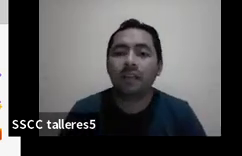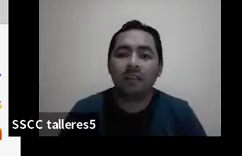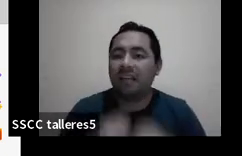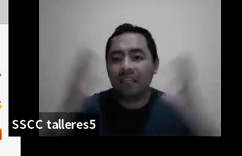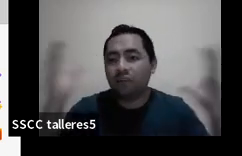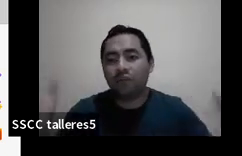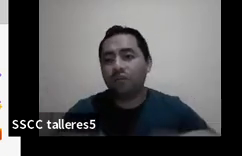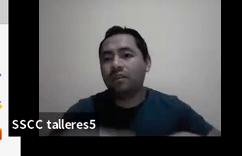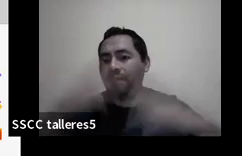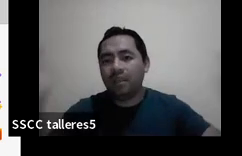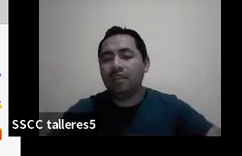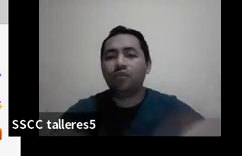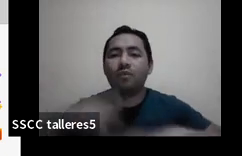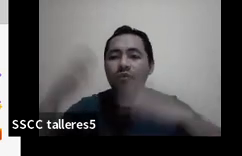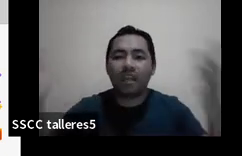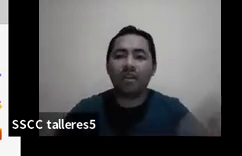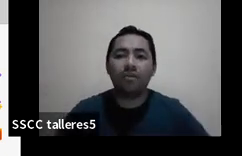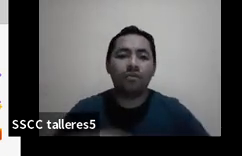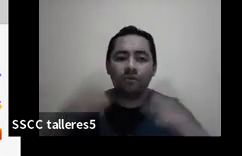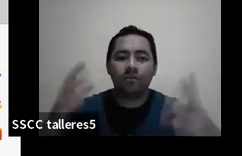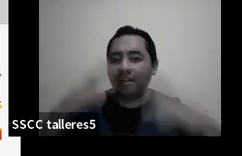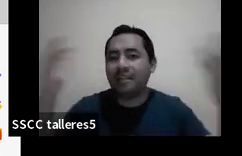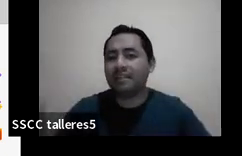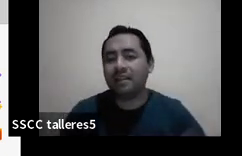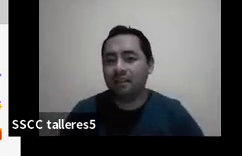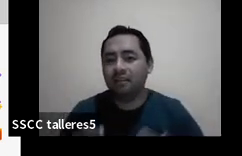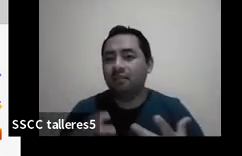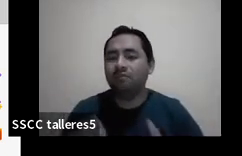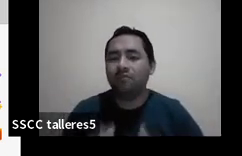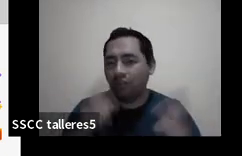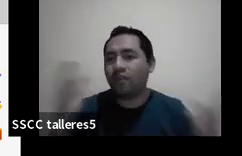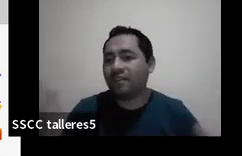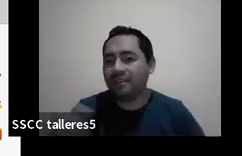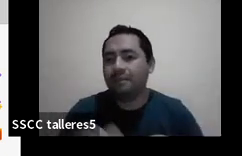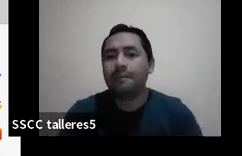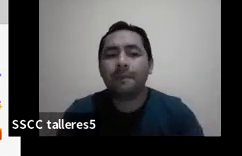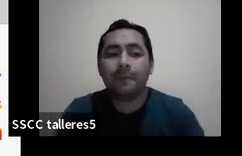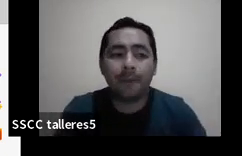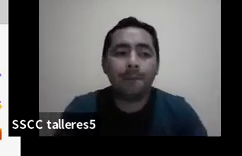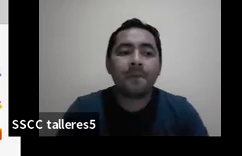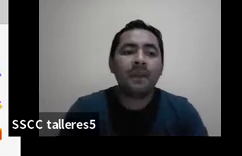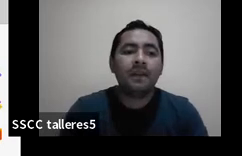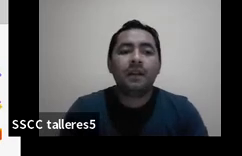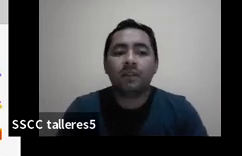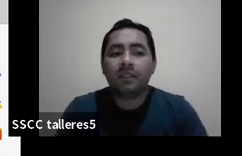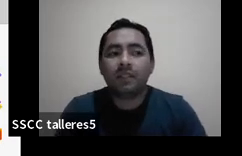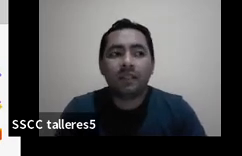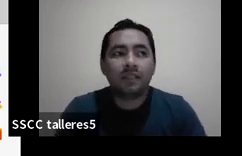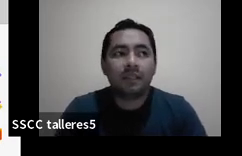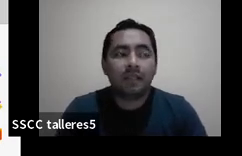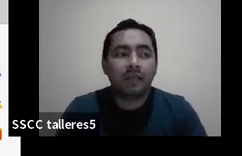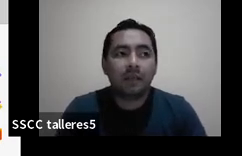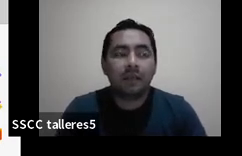¿no? Gritos, gemidos, balbuceos, ¿no? Risa y cosas así, ¿no?